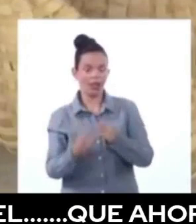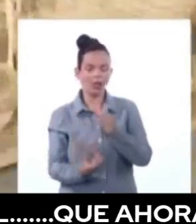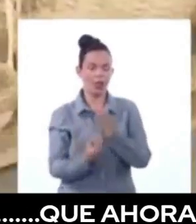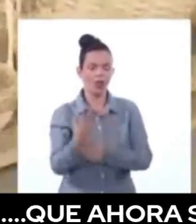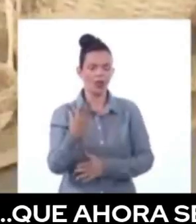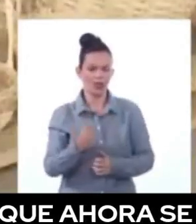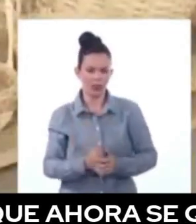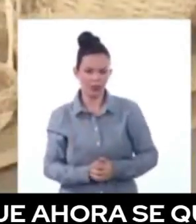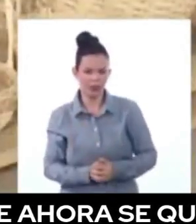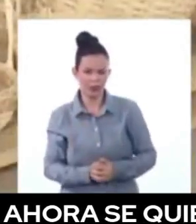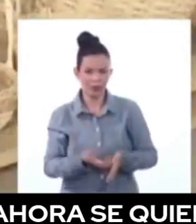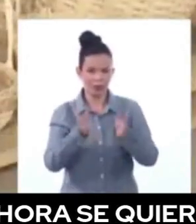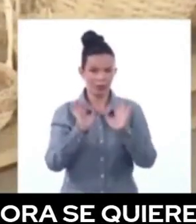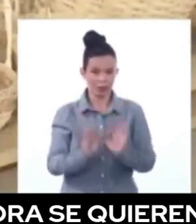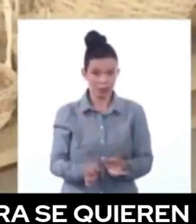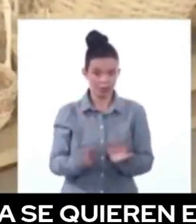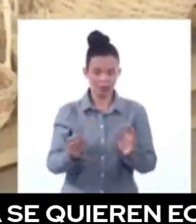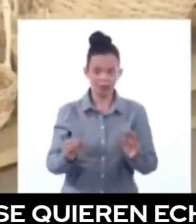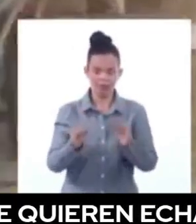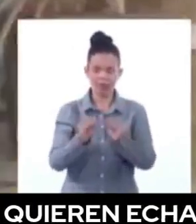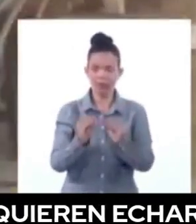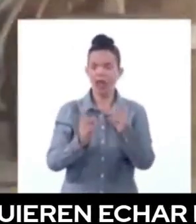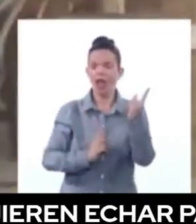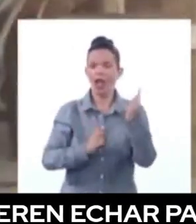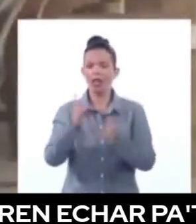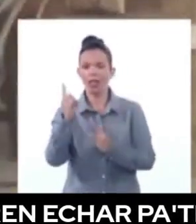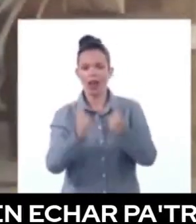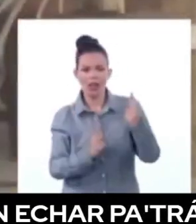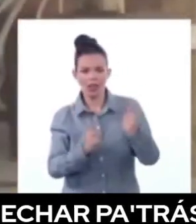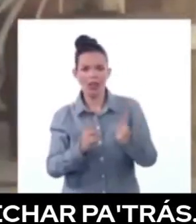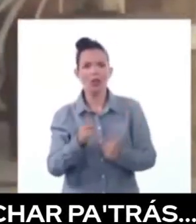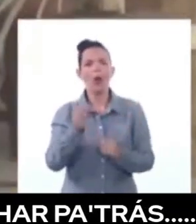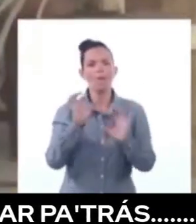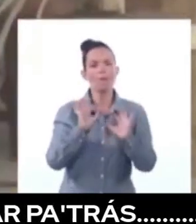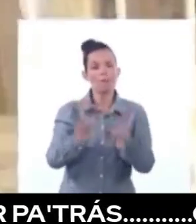manual, a través de tejidos de diferentes frutos y árboles.